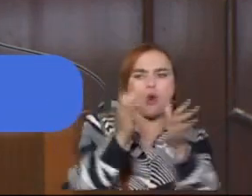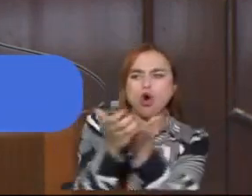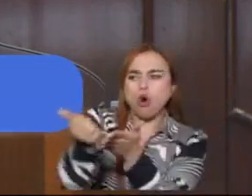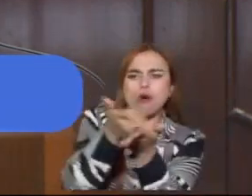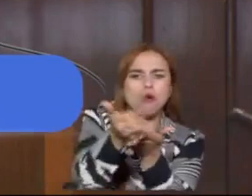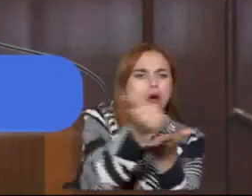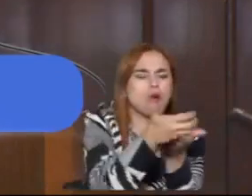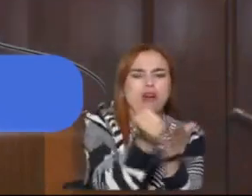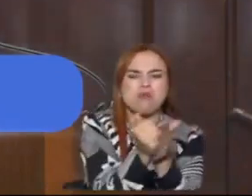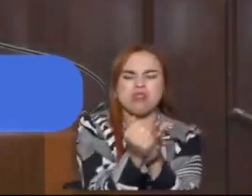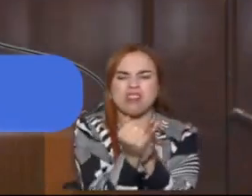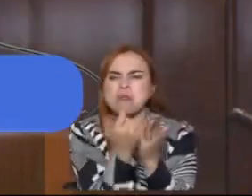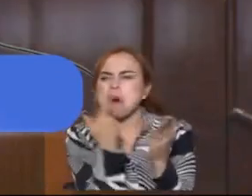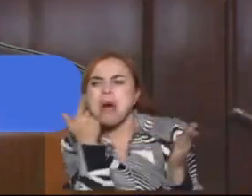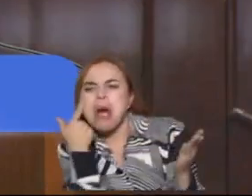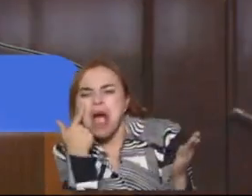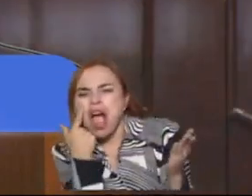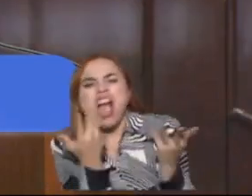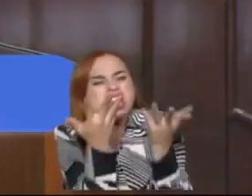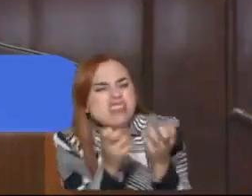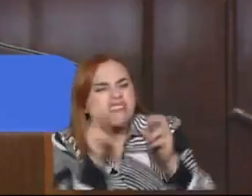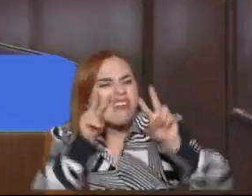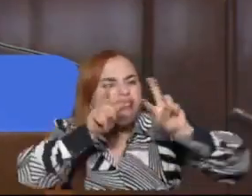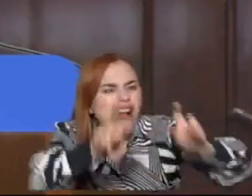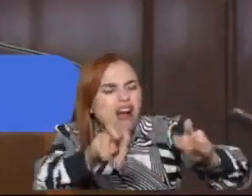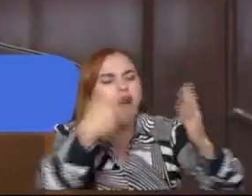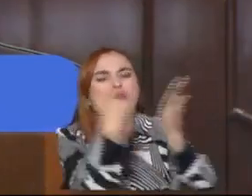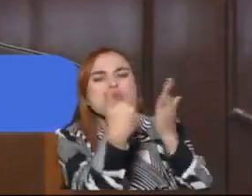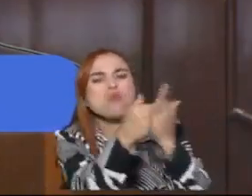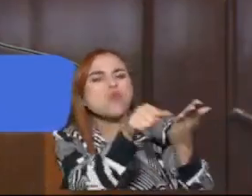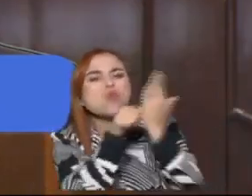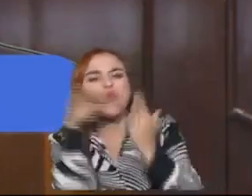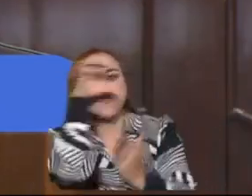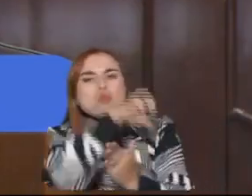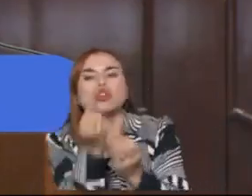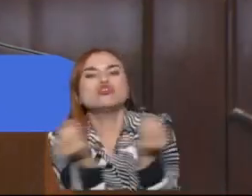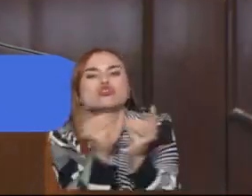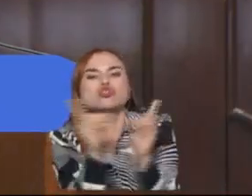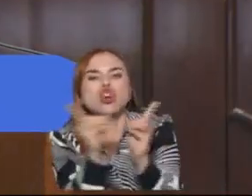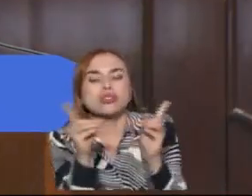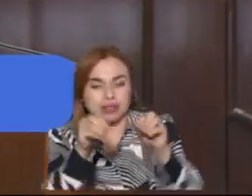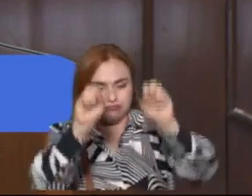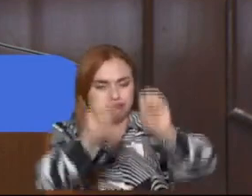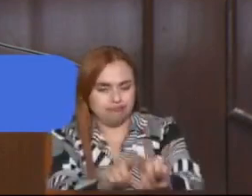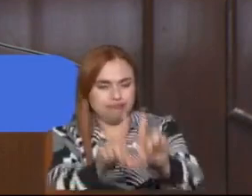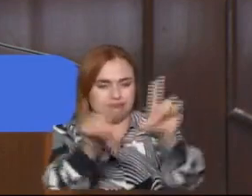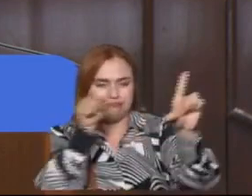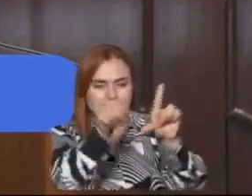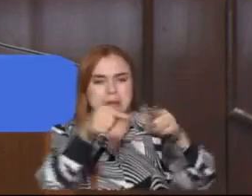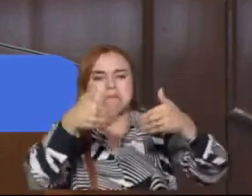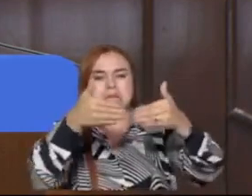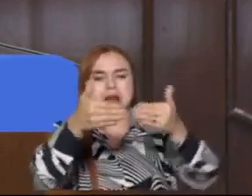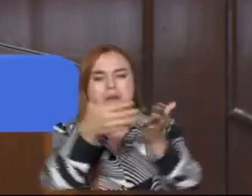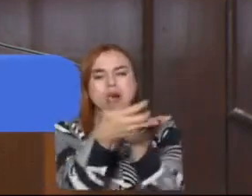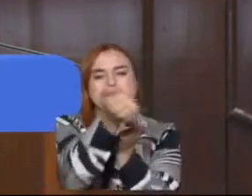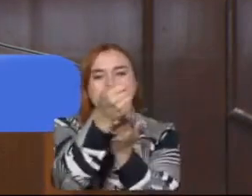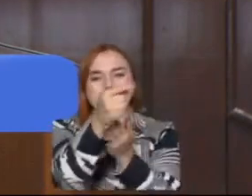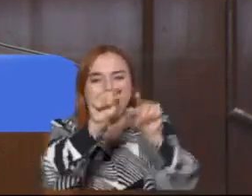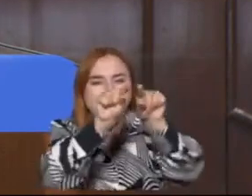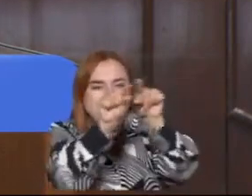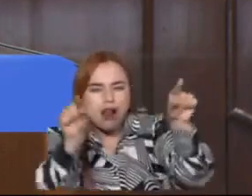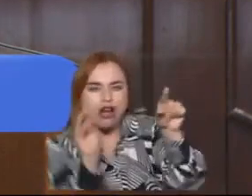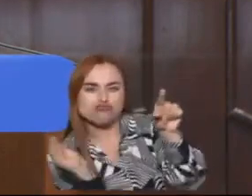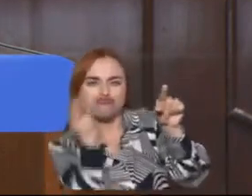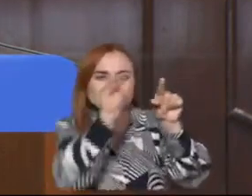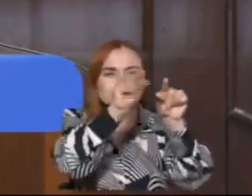cifras, con la identificación de cada proveedor, la institución correspondiente, así como otros datos